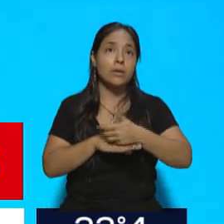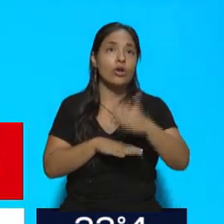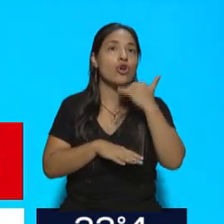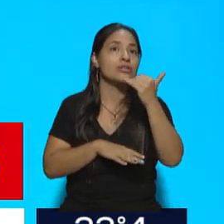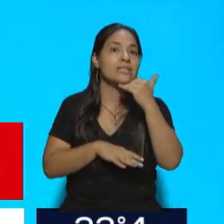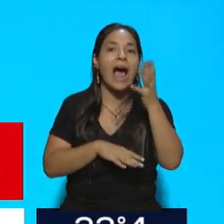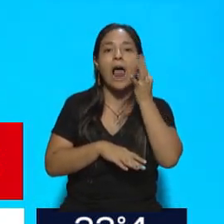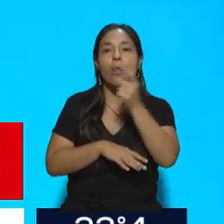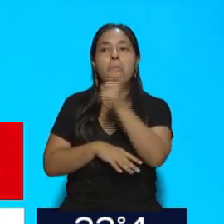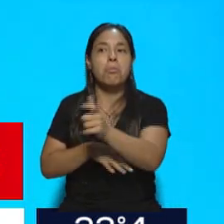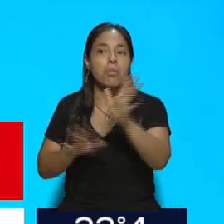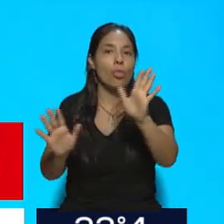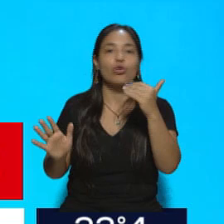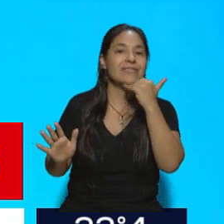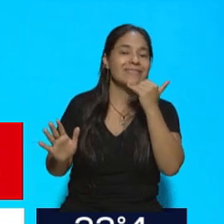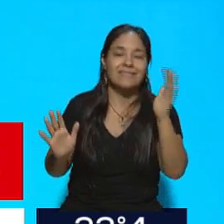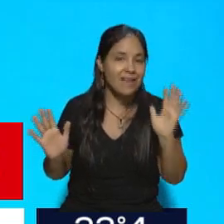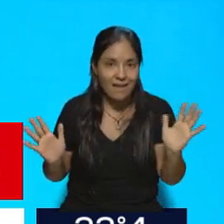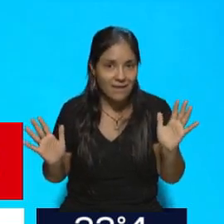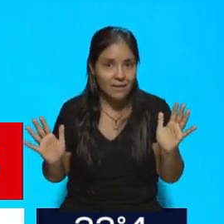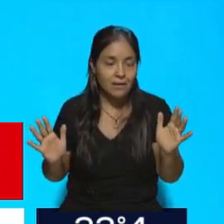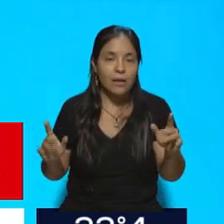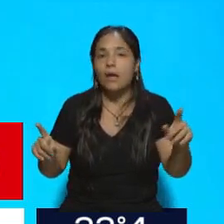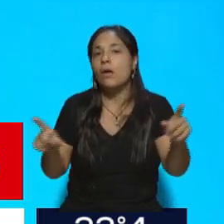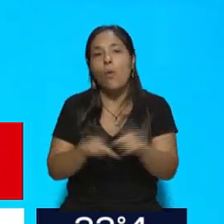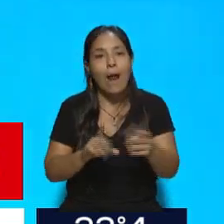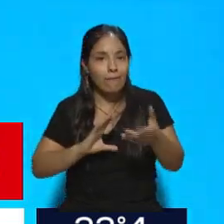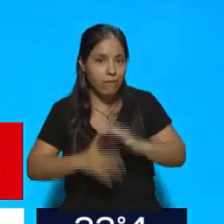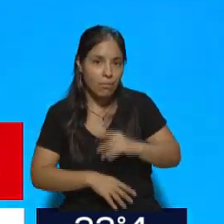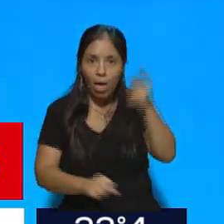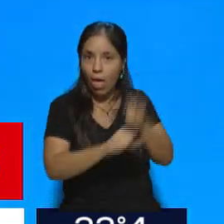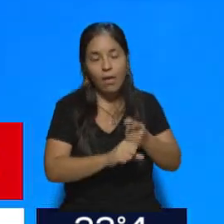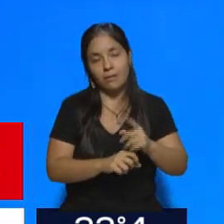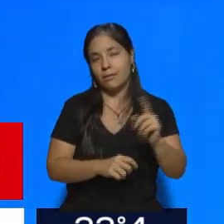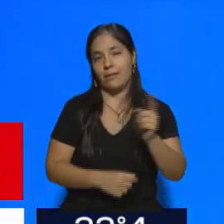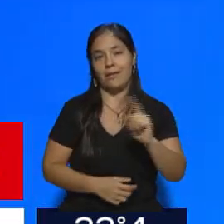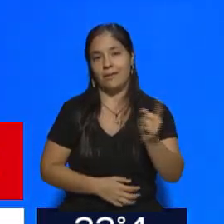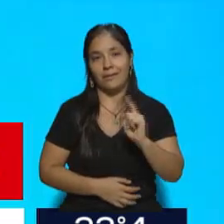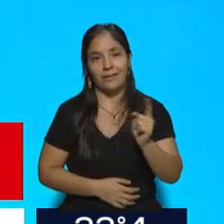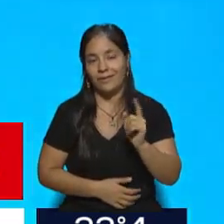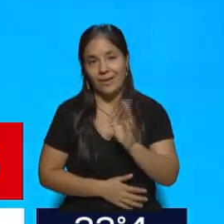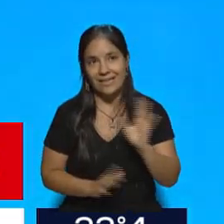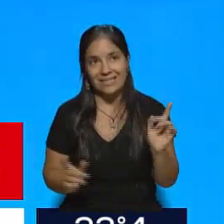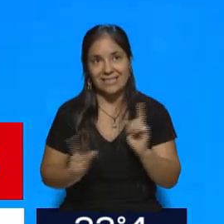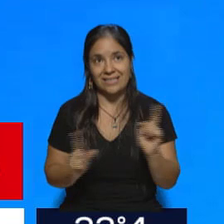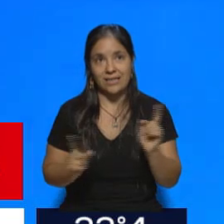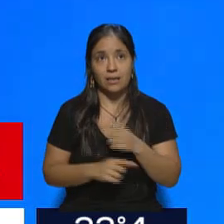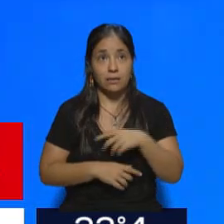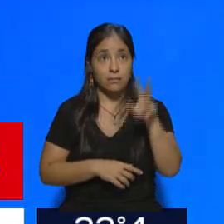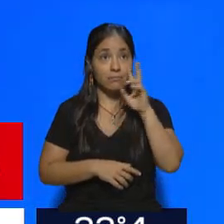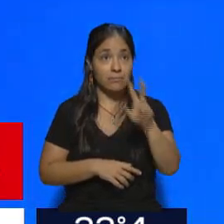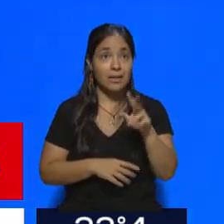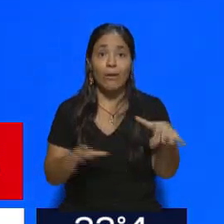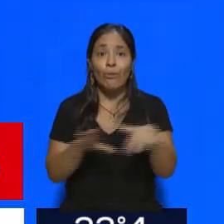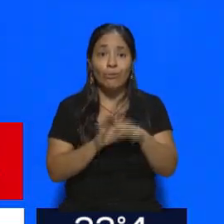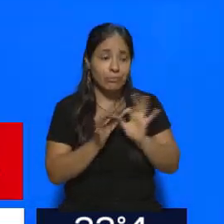si provocó o no, igualmente ese no sería... tampoco no tiene nada que ver. Un disparador. Mirá, no saben qué situación se dio, mate, pero